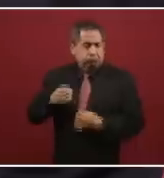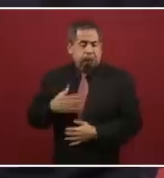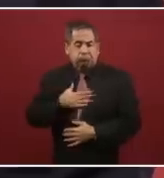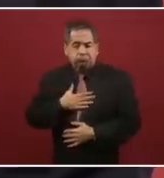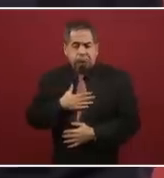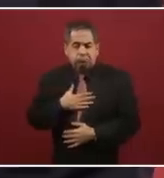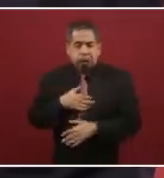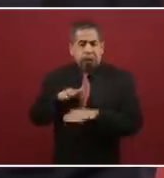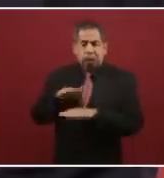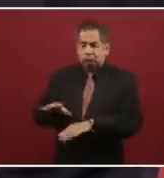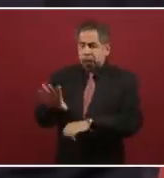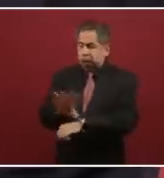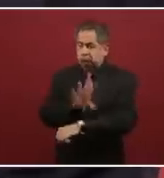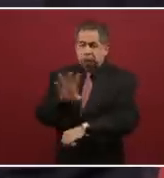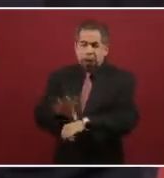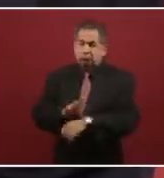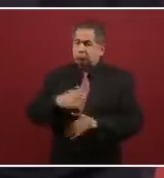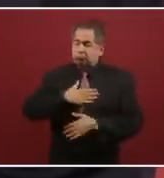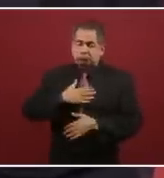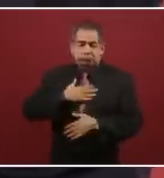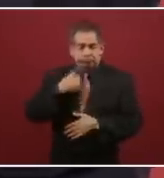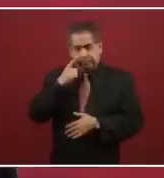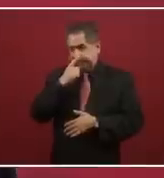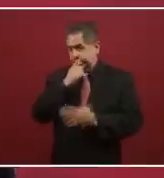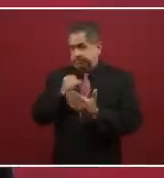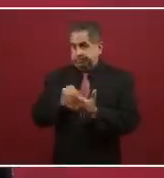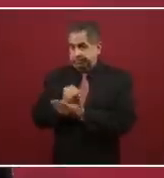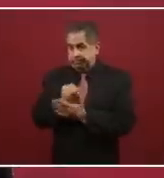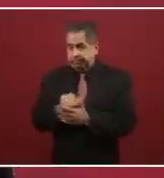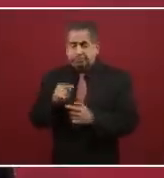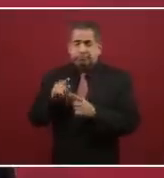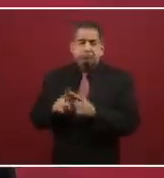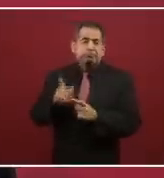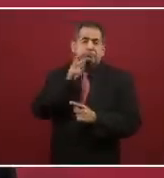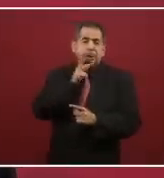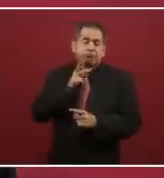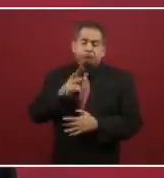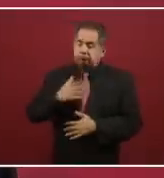del sector energético y en especial del petróleo.